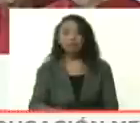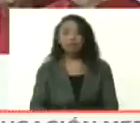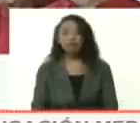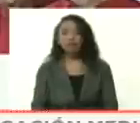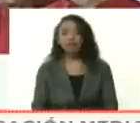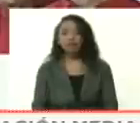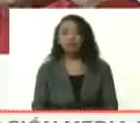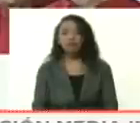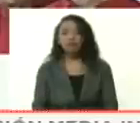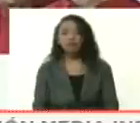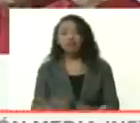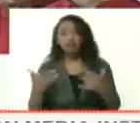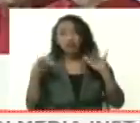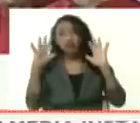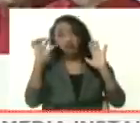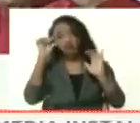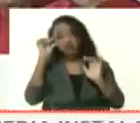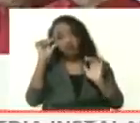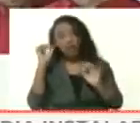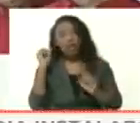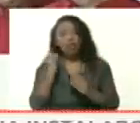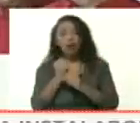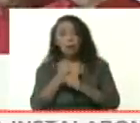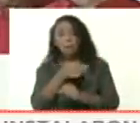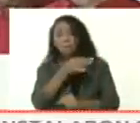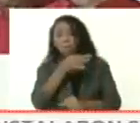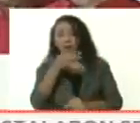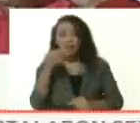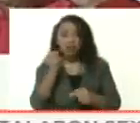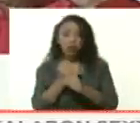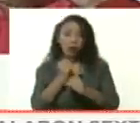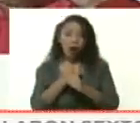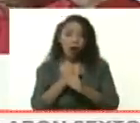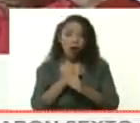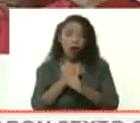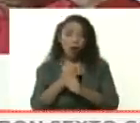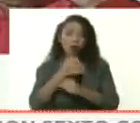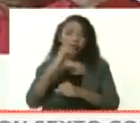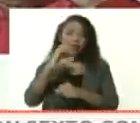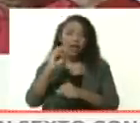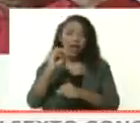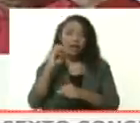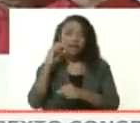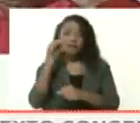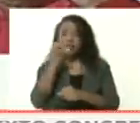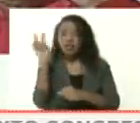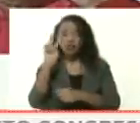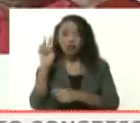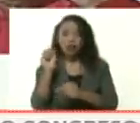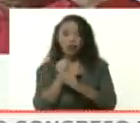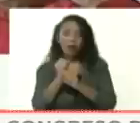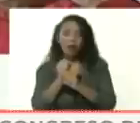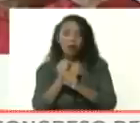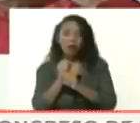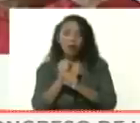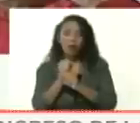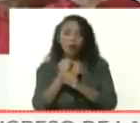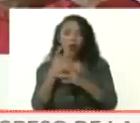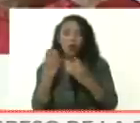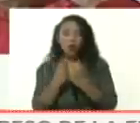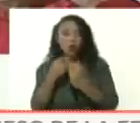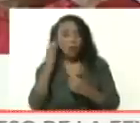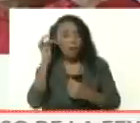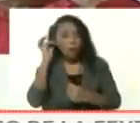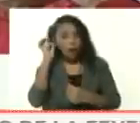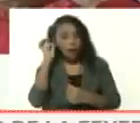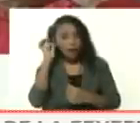algún día le será reconocido el extraordinario trabajo que han hecho por Venezuela. A Tibisay y Lucena y a las compañeras que están allí